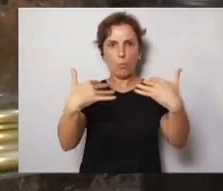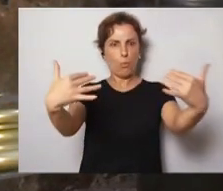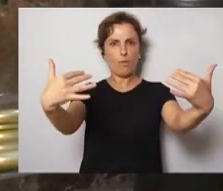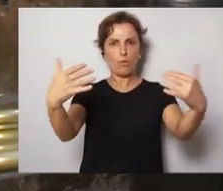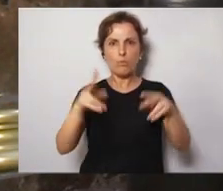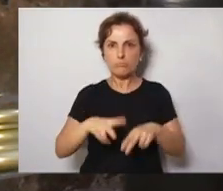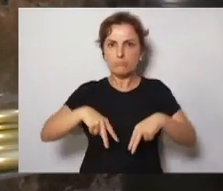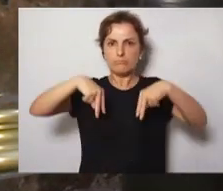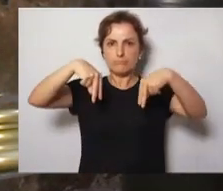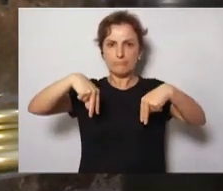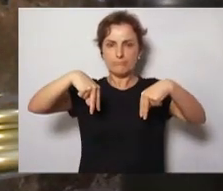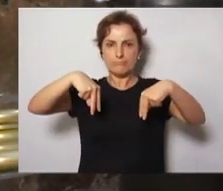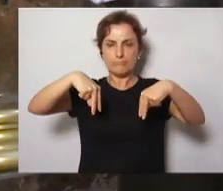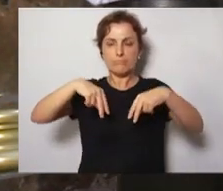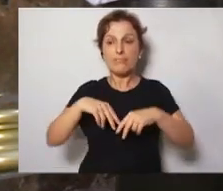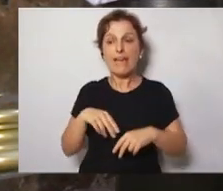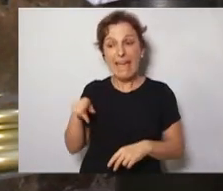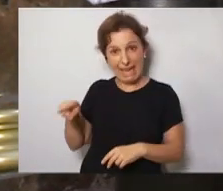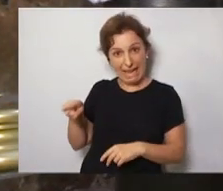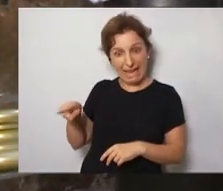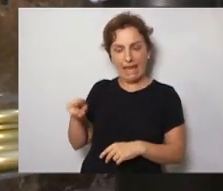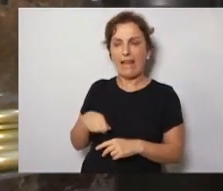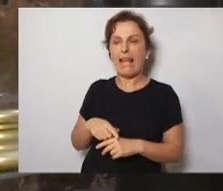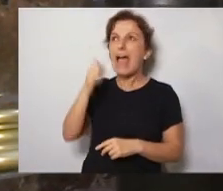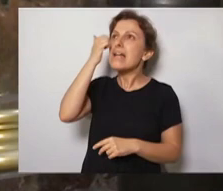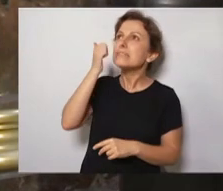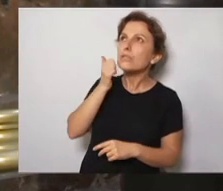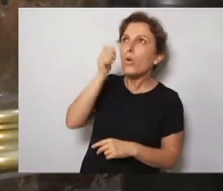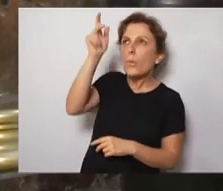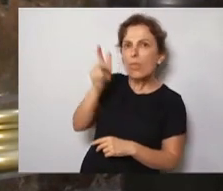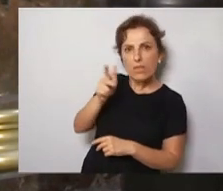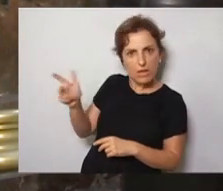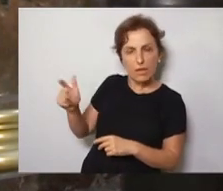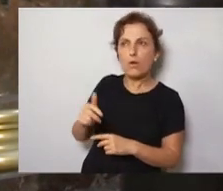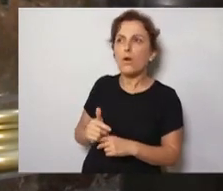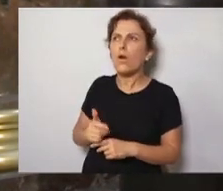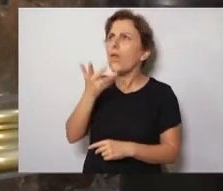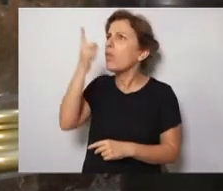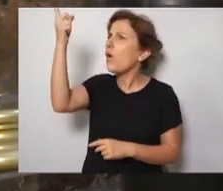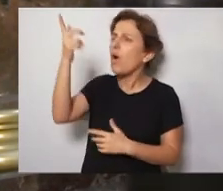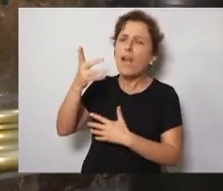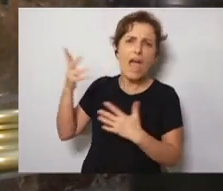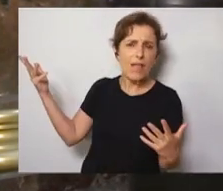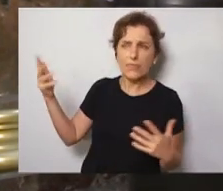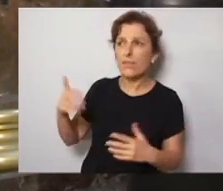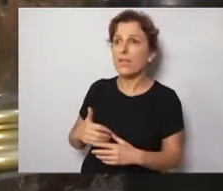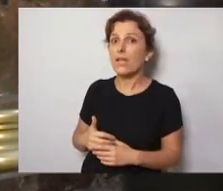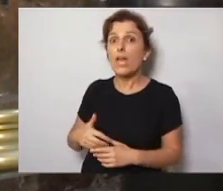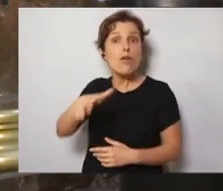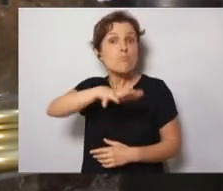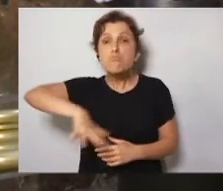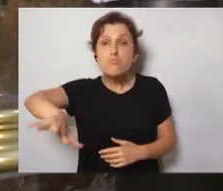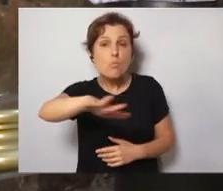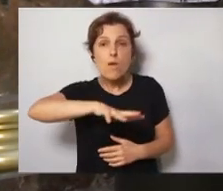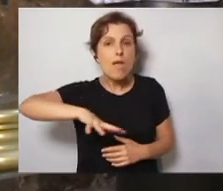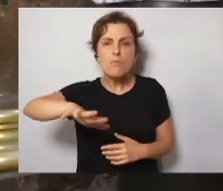de pie esdras bendijo al señor el dios grande y todo el